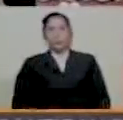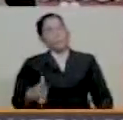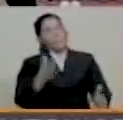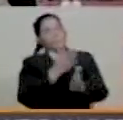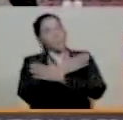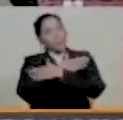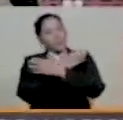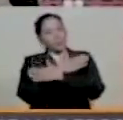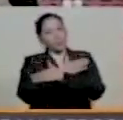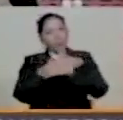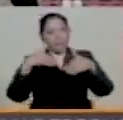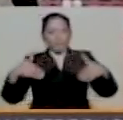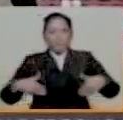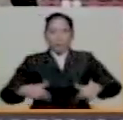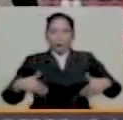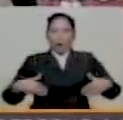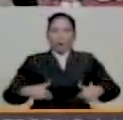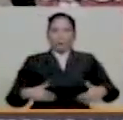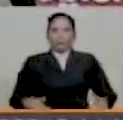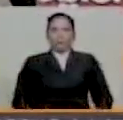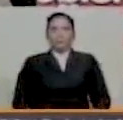Felicitaciones por el esfuerzo.